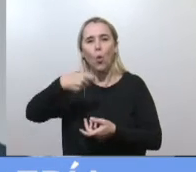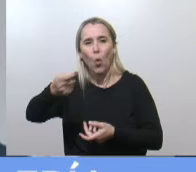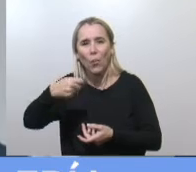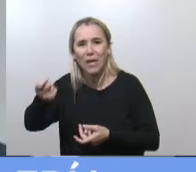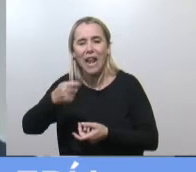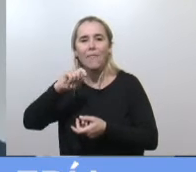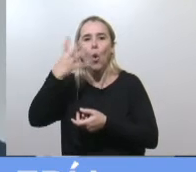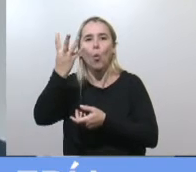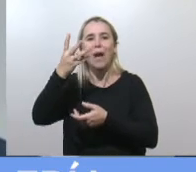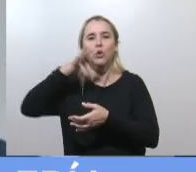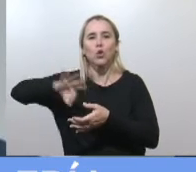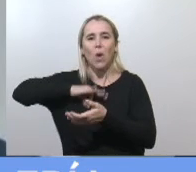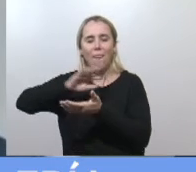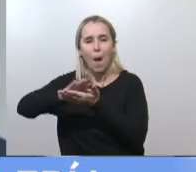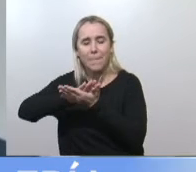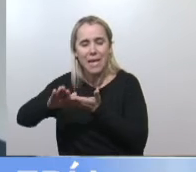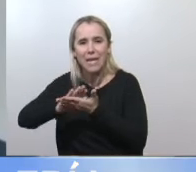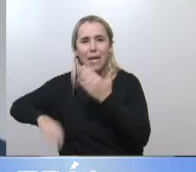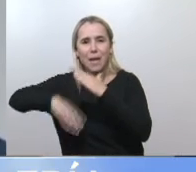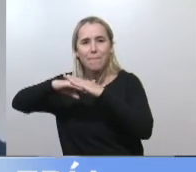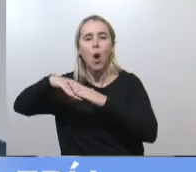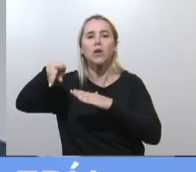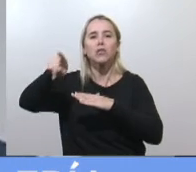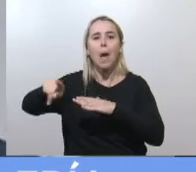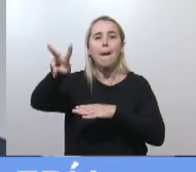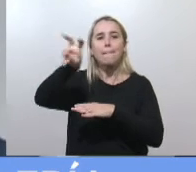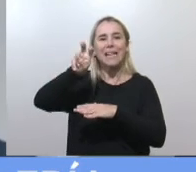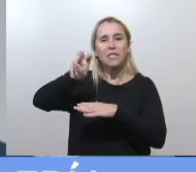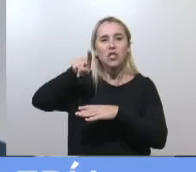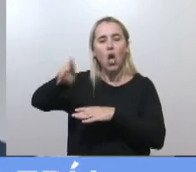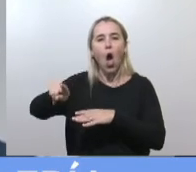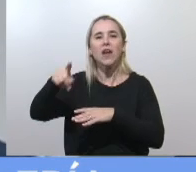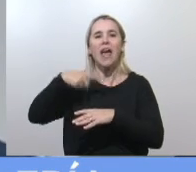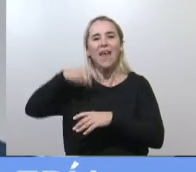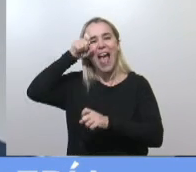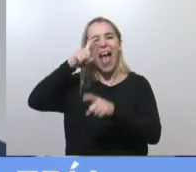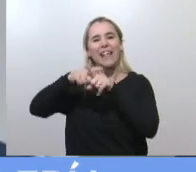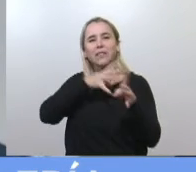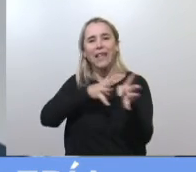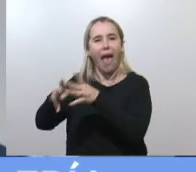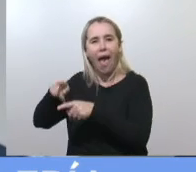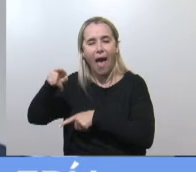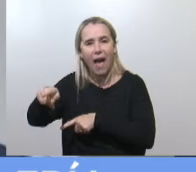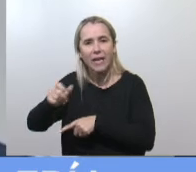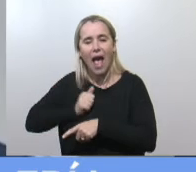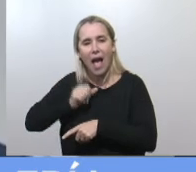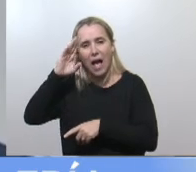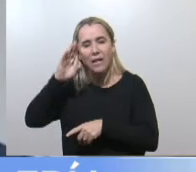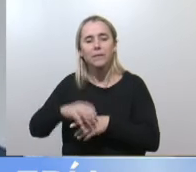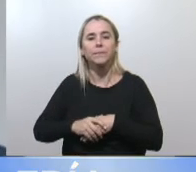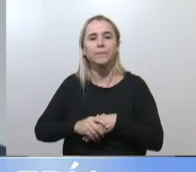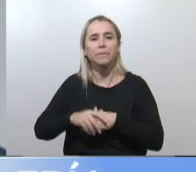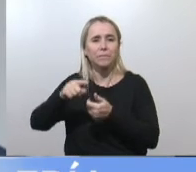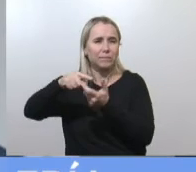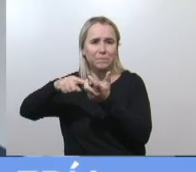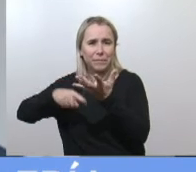4 salarios mínimos, las pensiones vitalicias de los veteranos de guerra, entre otras,